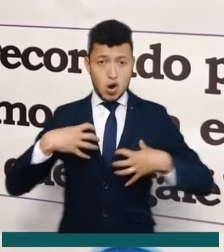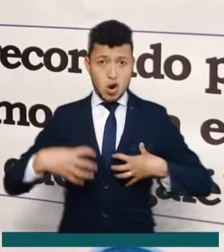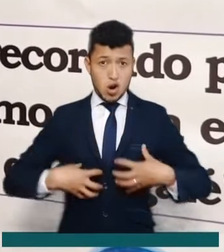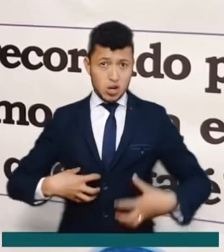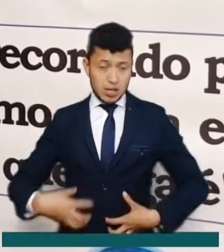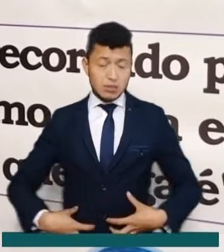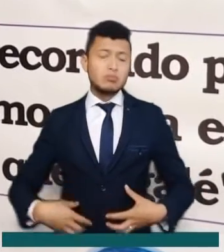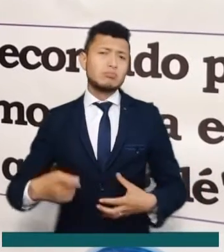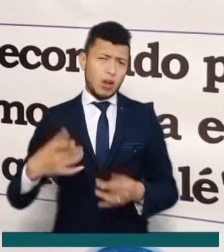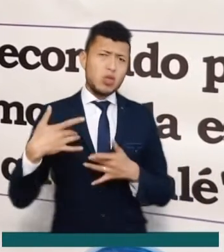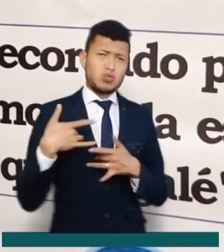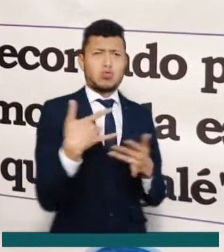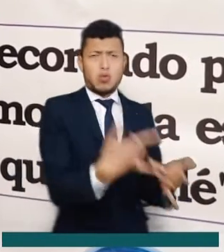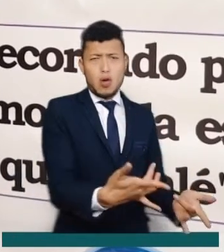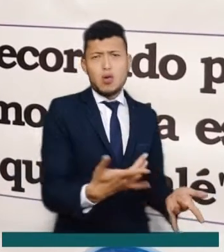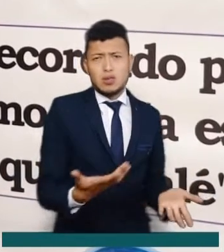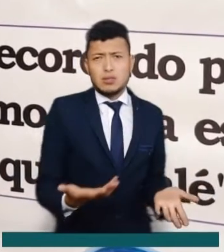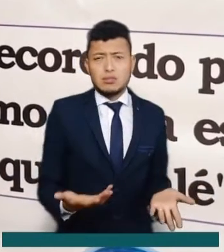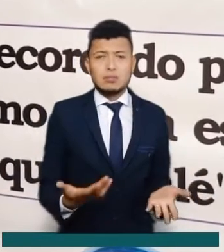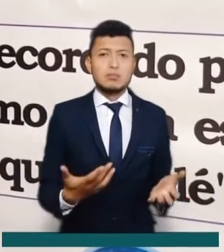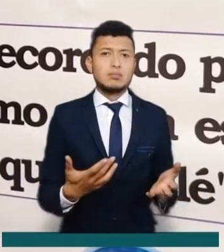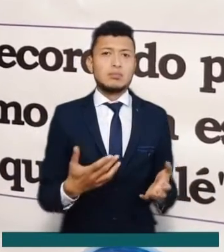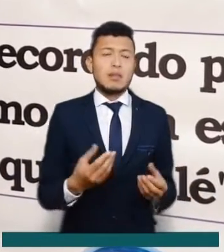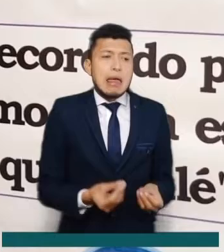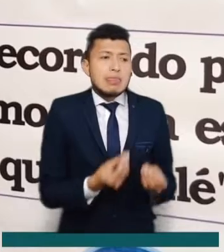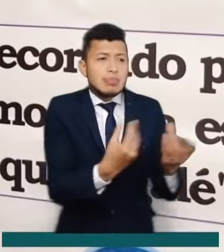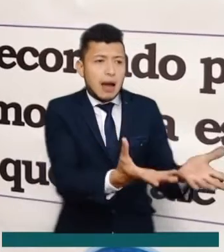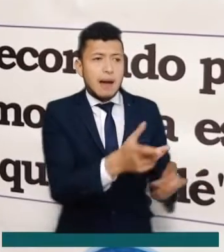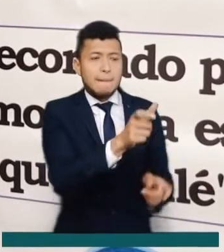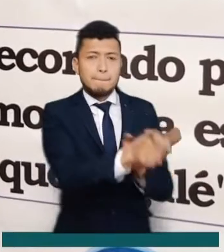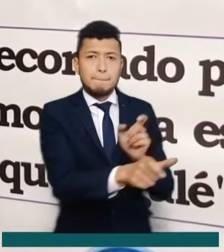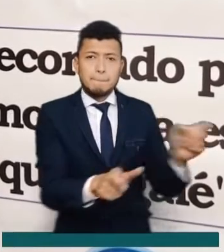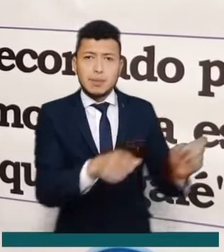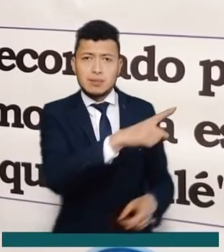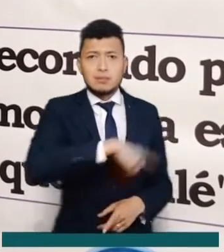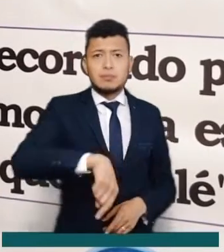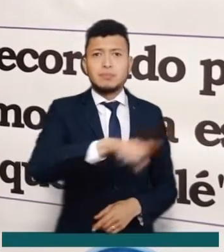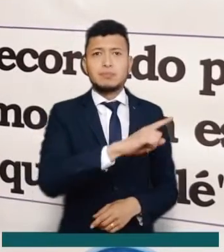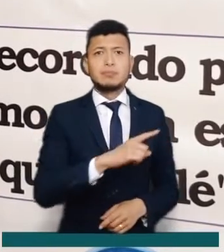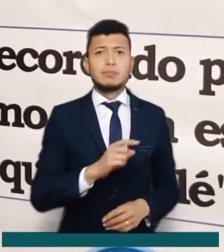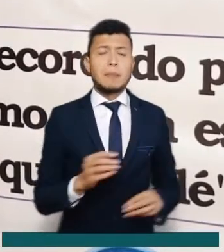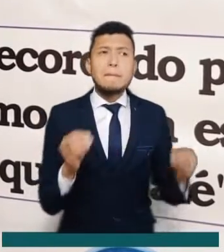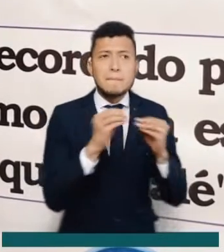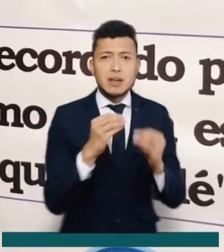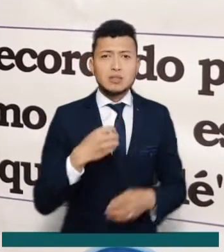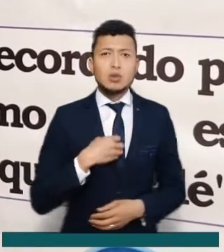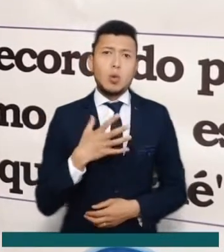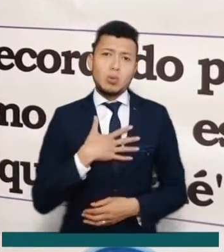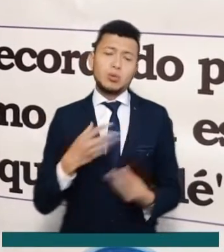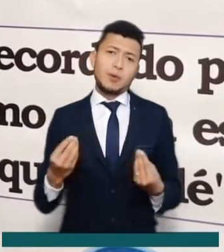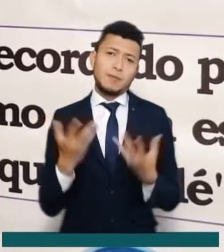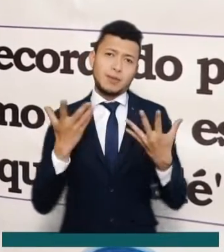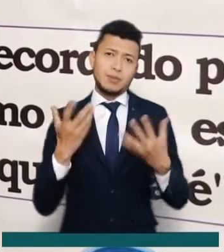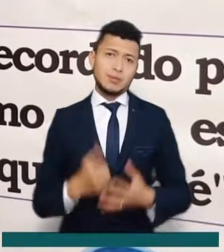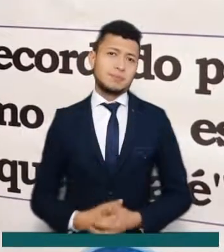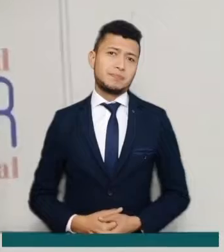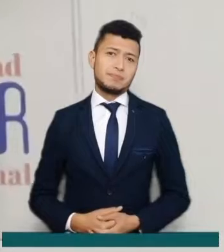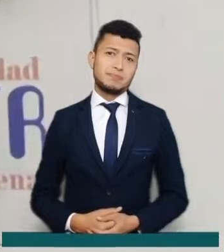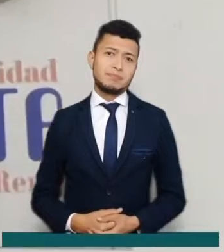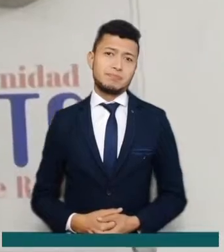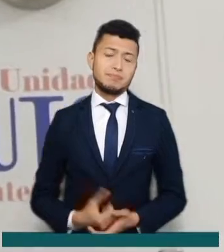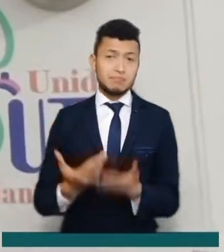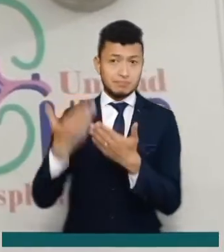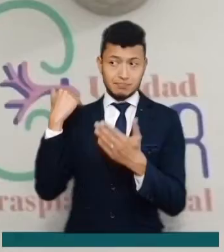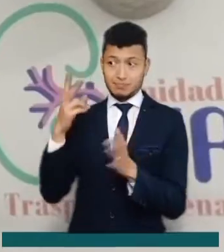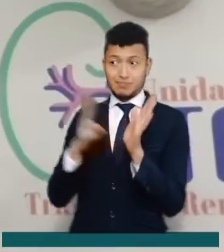done sus órganos para así darle a la gente más oportunidades de vivir.